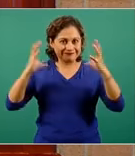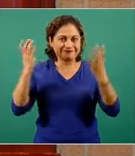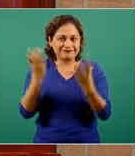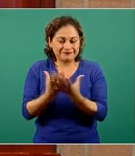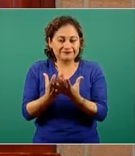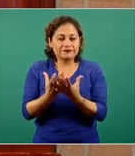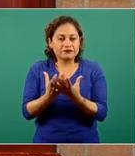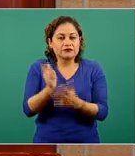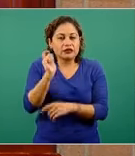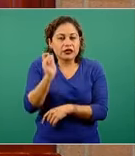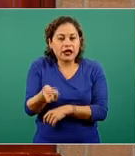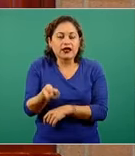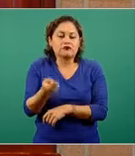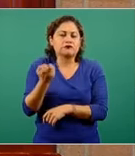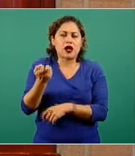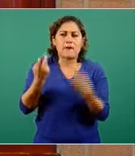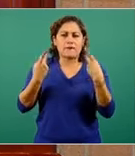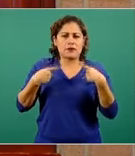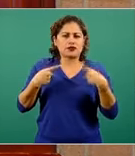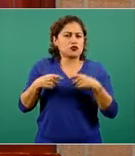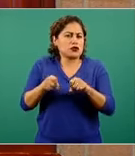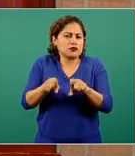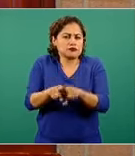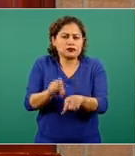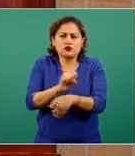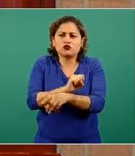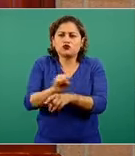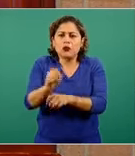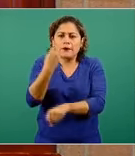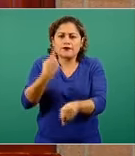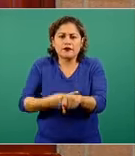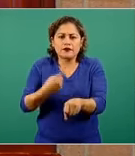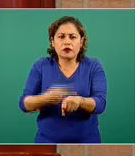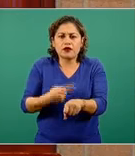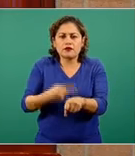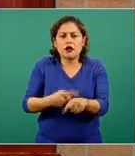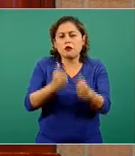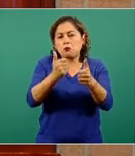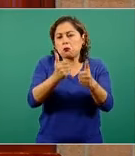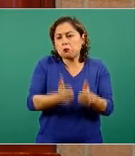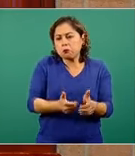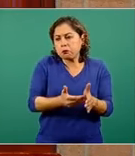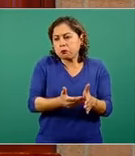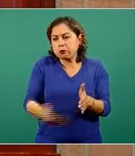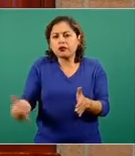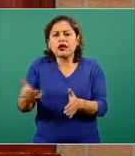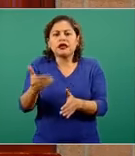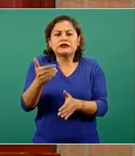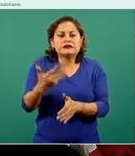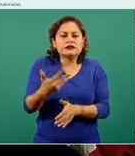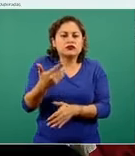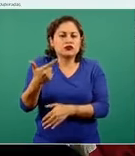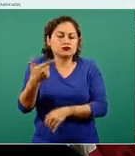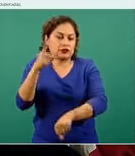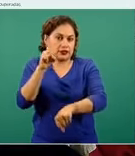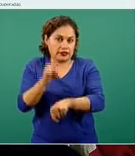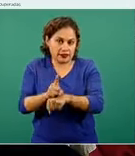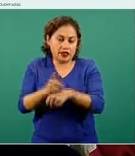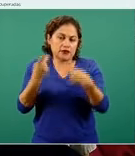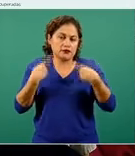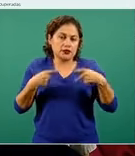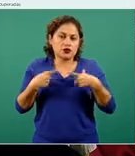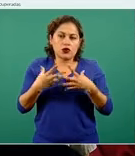COVID leve, que normalmente tiene entre 5 y 7 días de duración y la persona puede